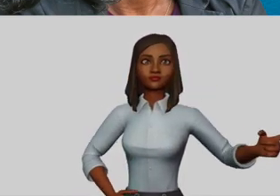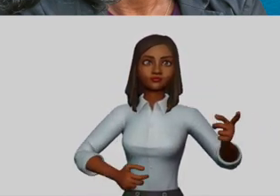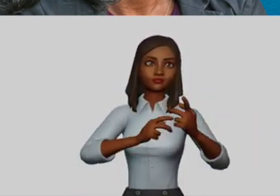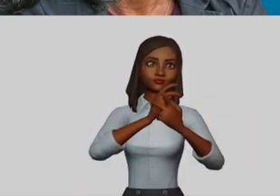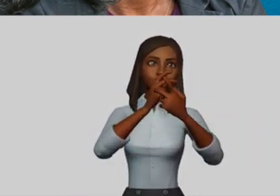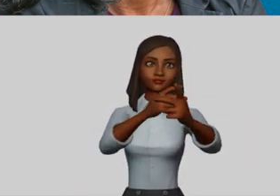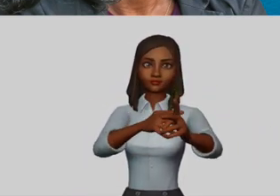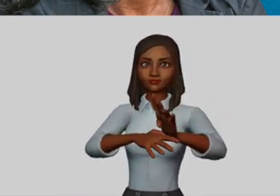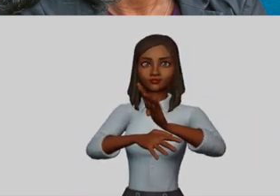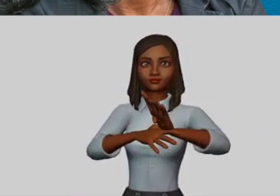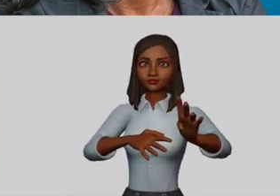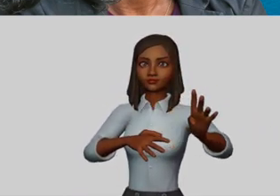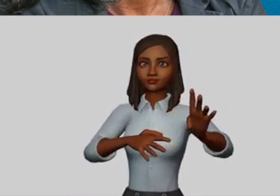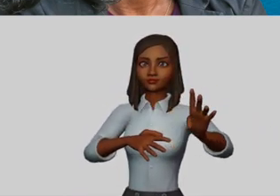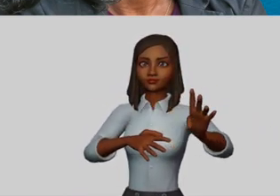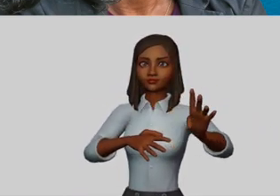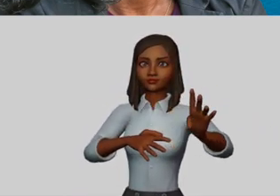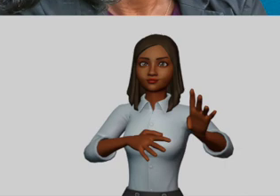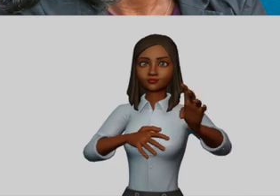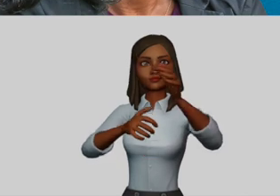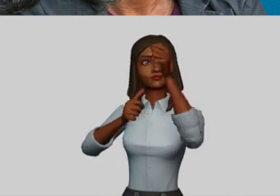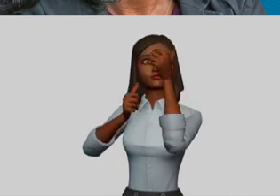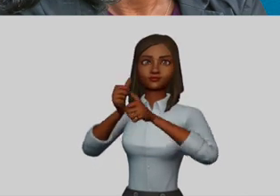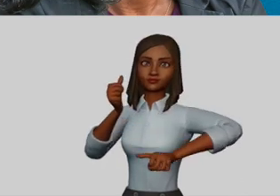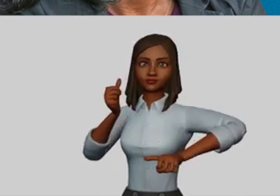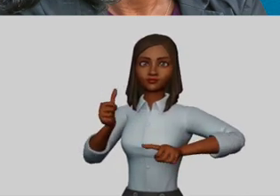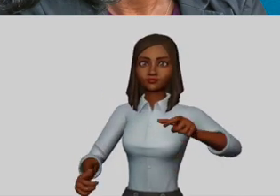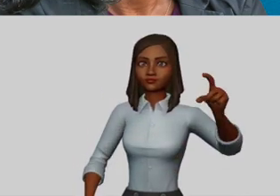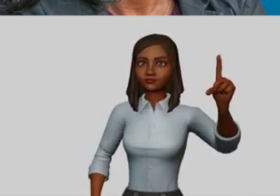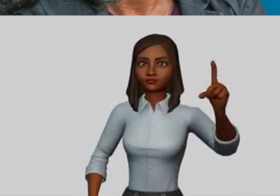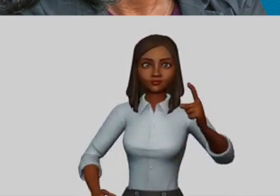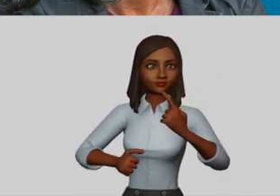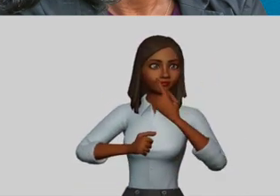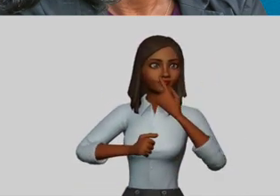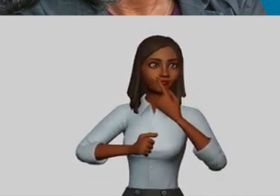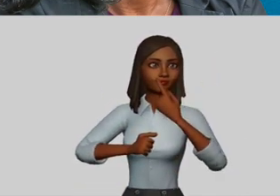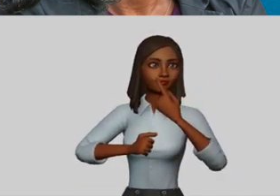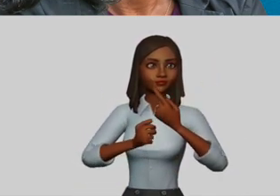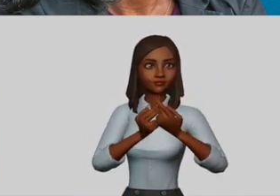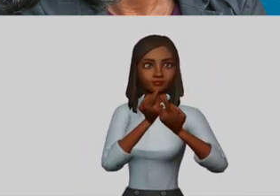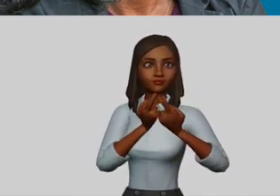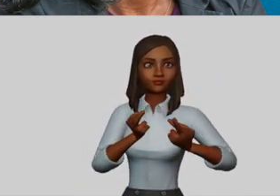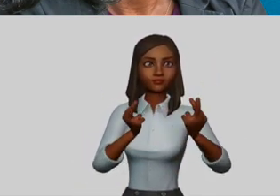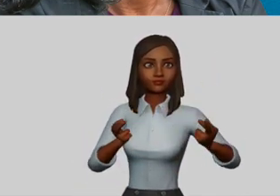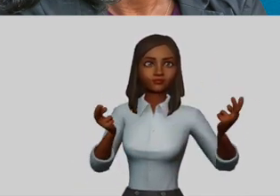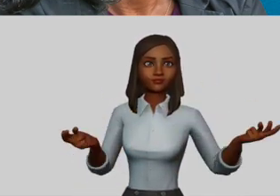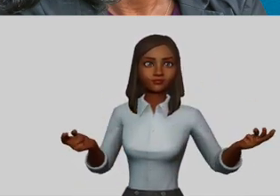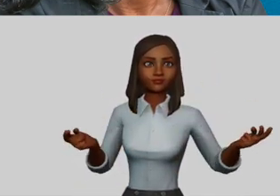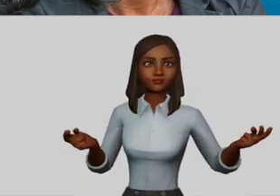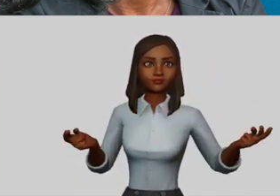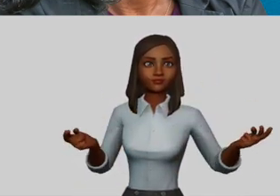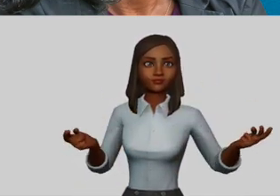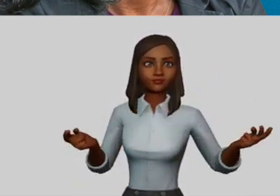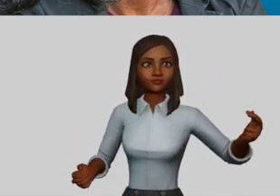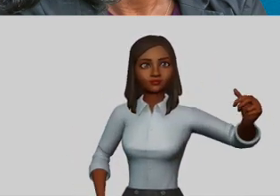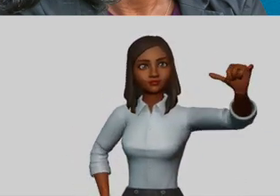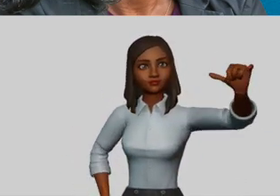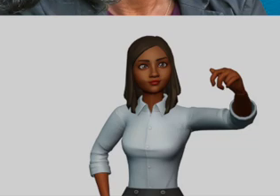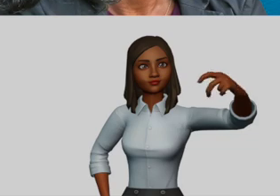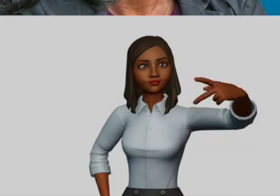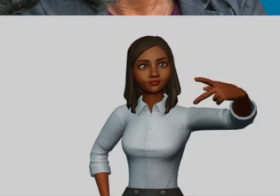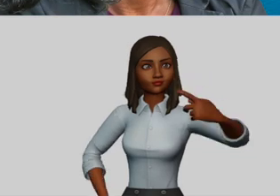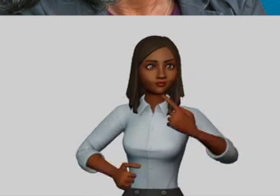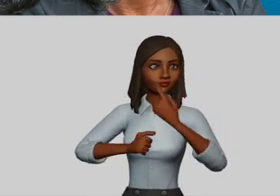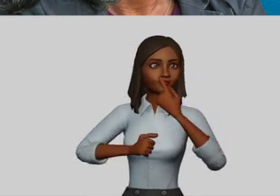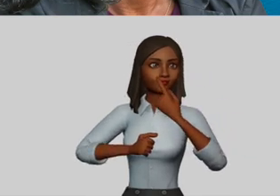ahí fue que me enamoré de tech. Claro. Y aprendí mucho y después de ahí fue que yo dije, yo quiero